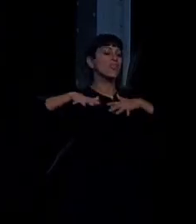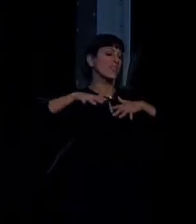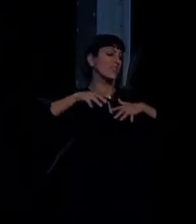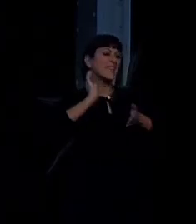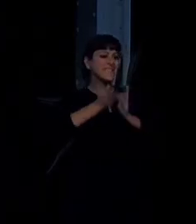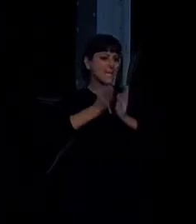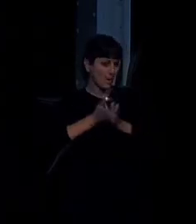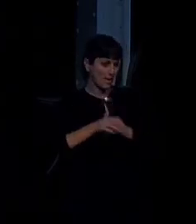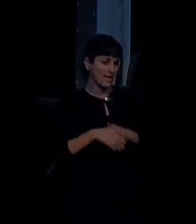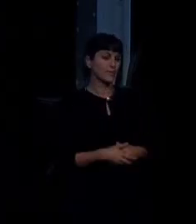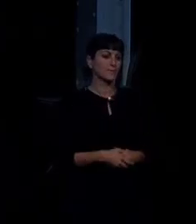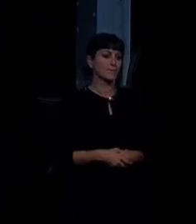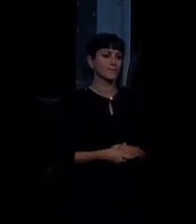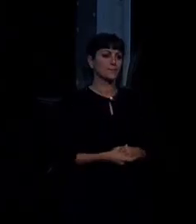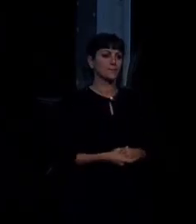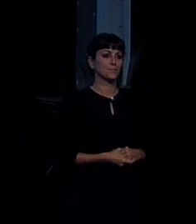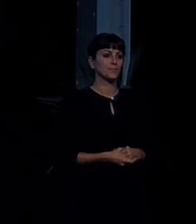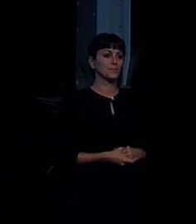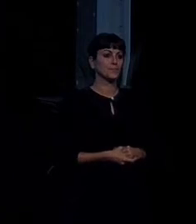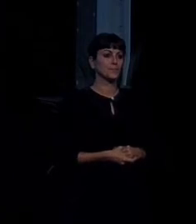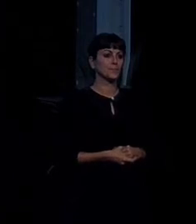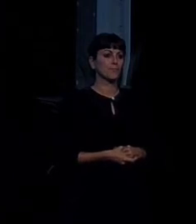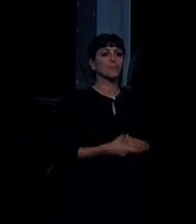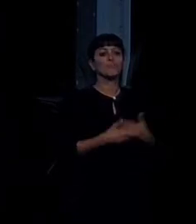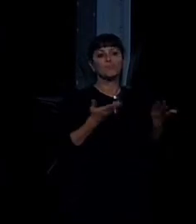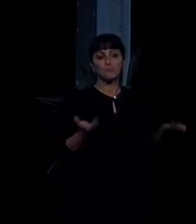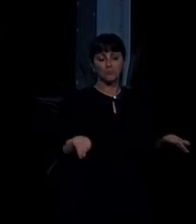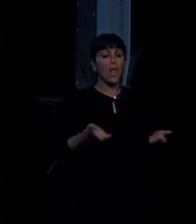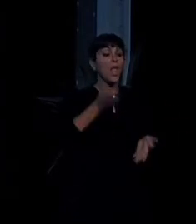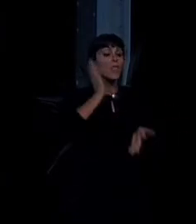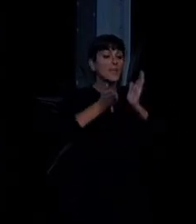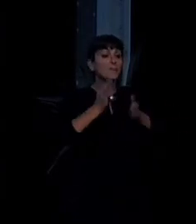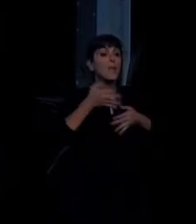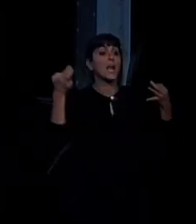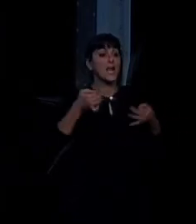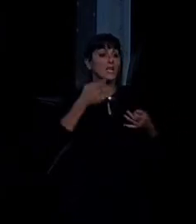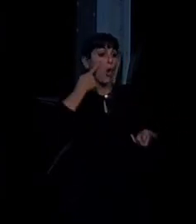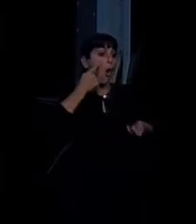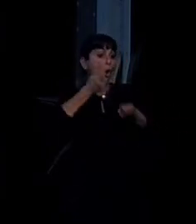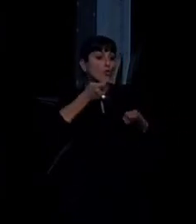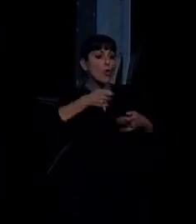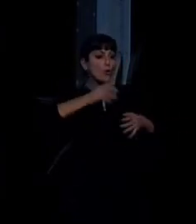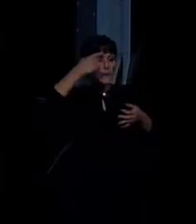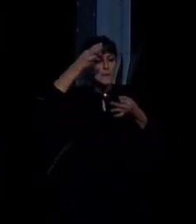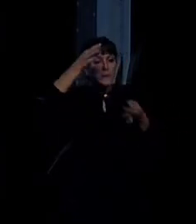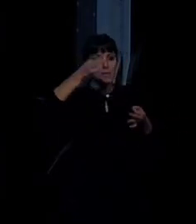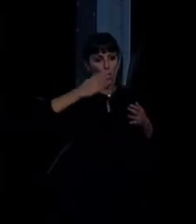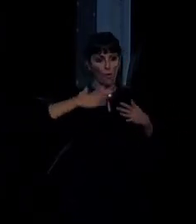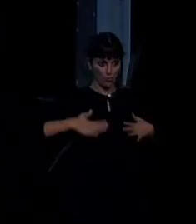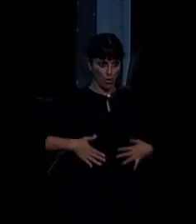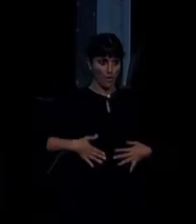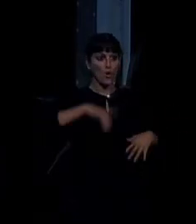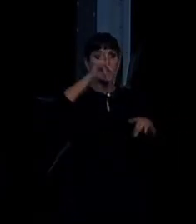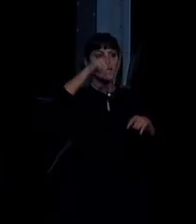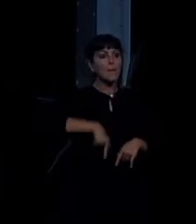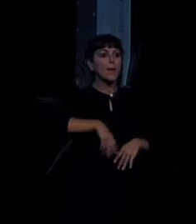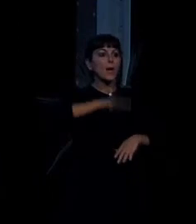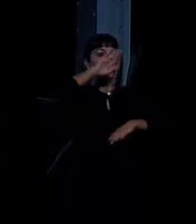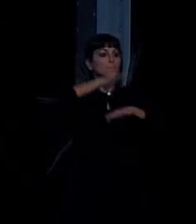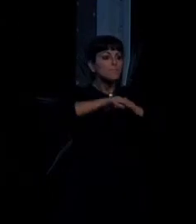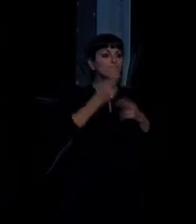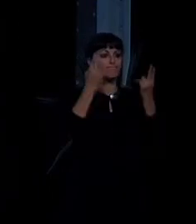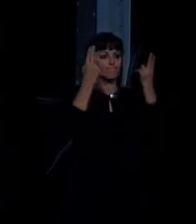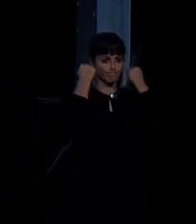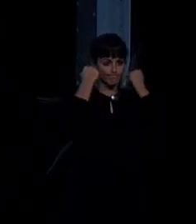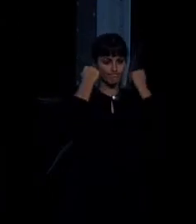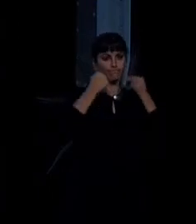serían todas aquellas operaciones que permiten el control minucioso del cuerpo y que lo someten a una relación de utilidad-docilidad, ¿no? Por lo